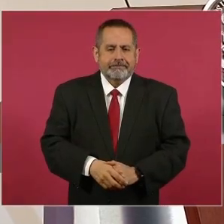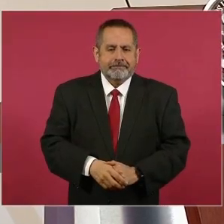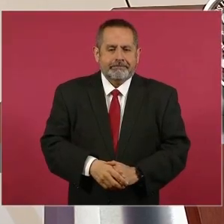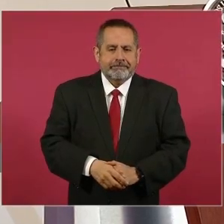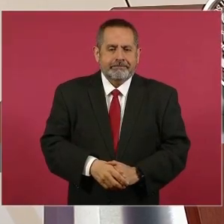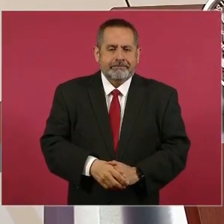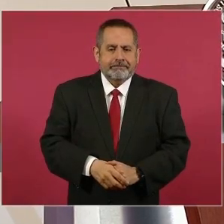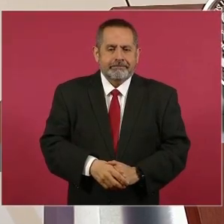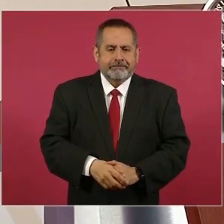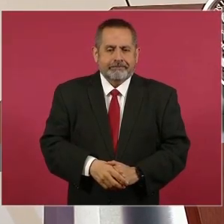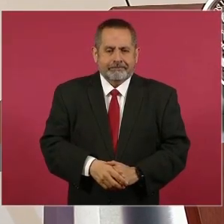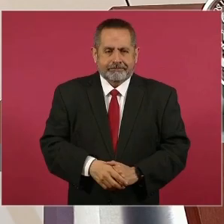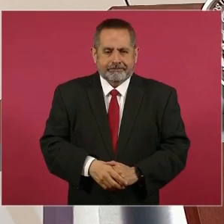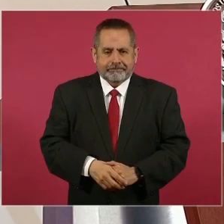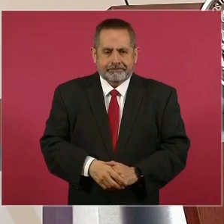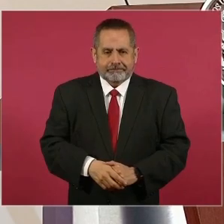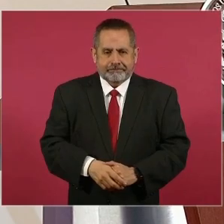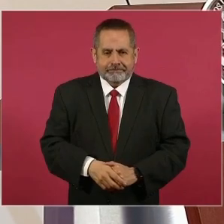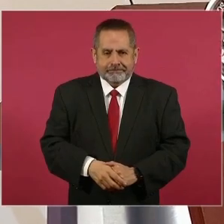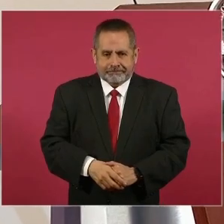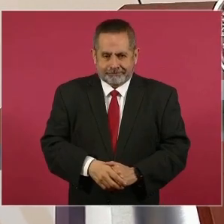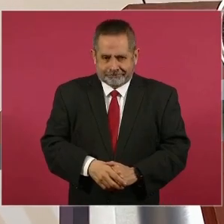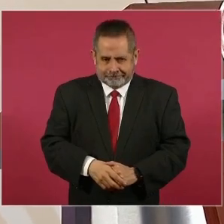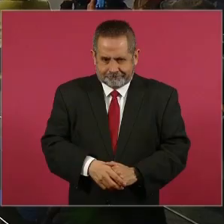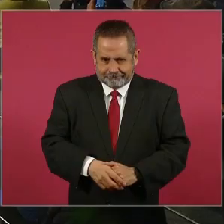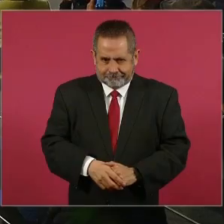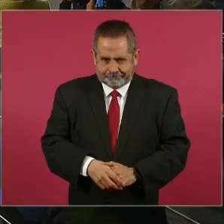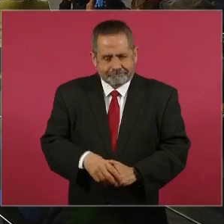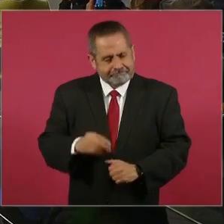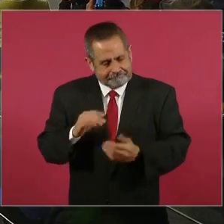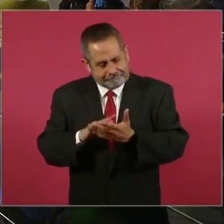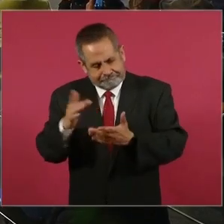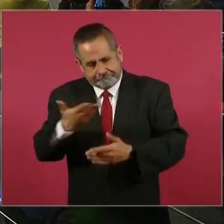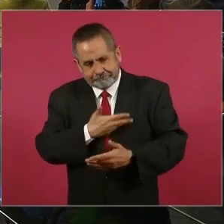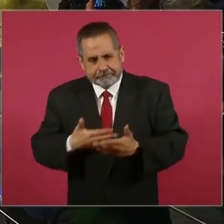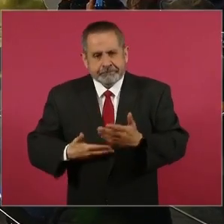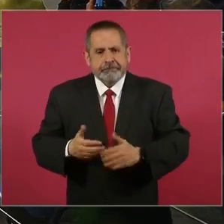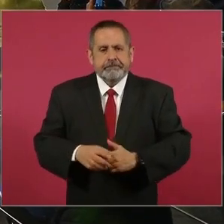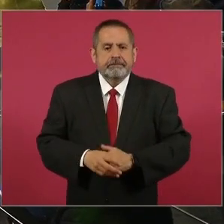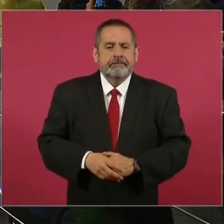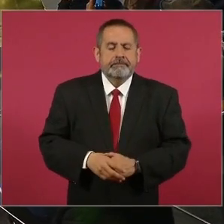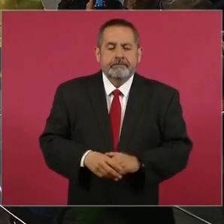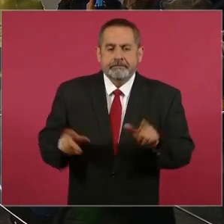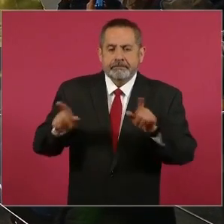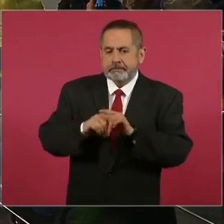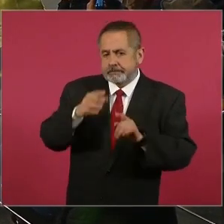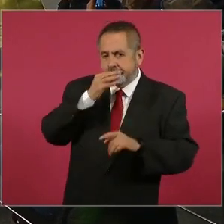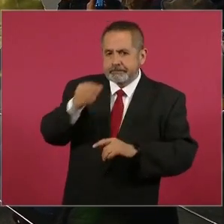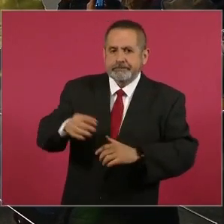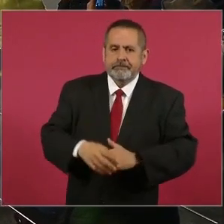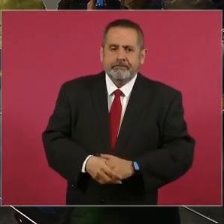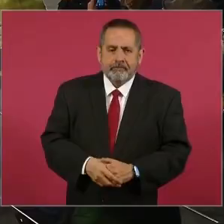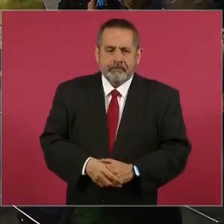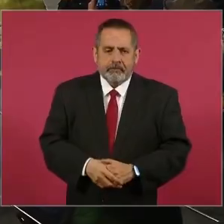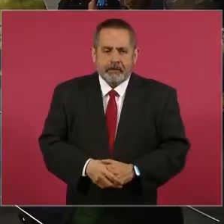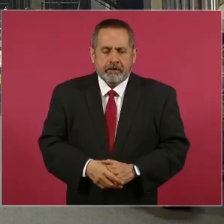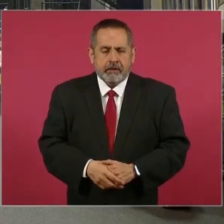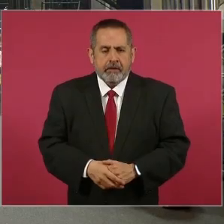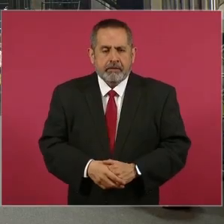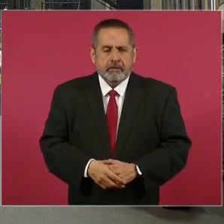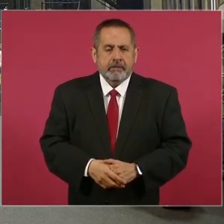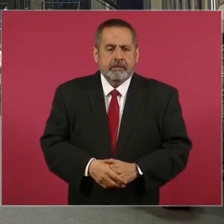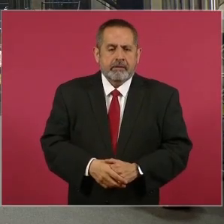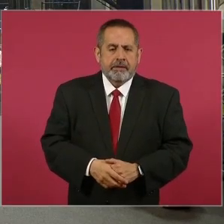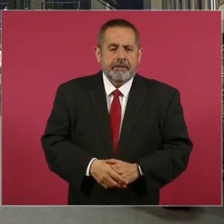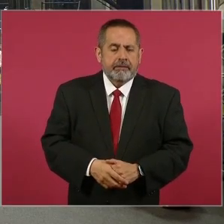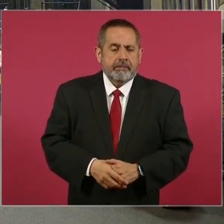completo y le mandan una notita Muchas gracias presidente y bueno eso es todo No s muy bien no vamos a